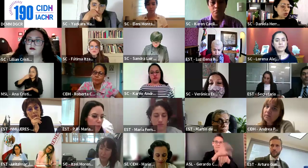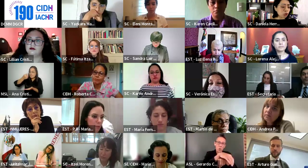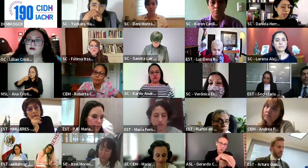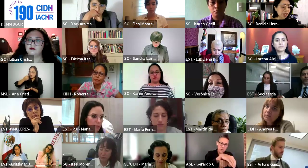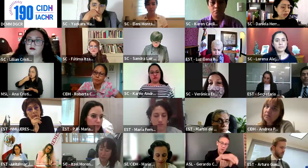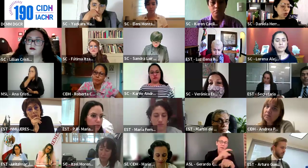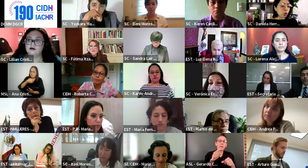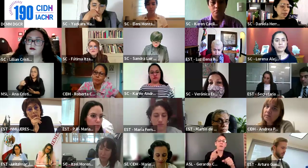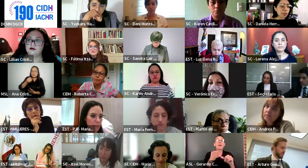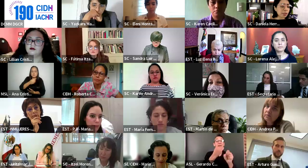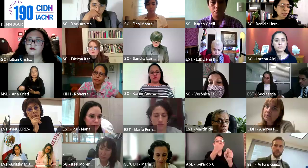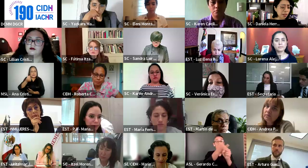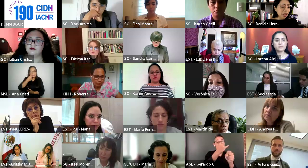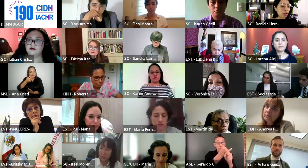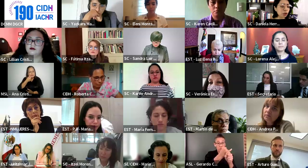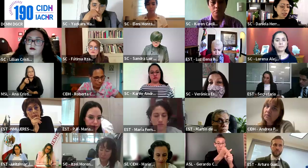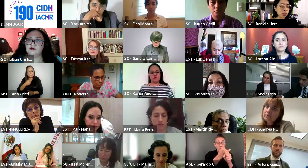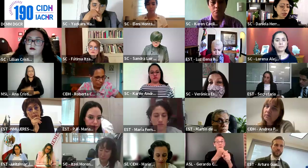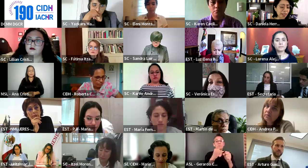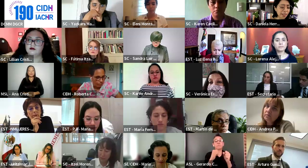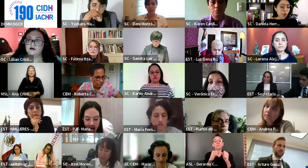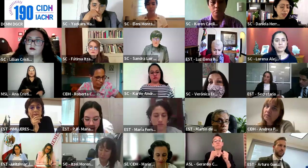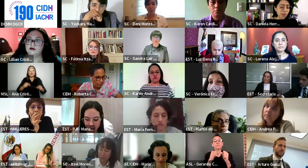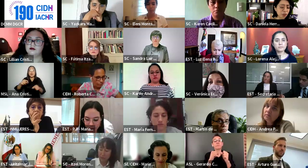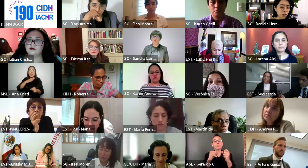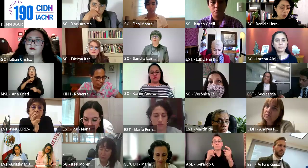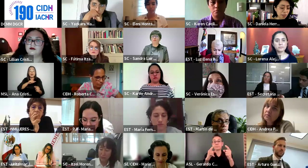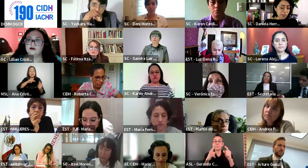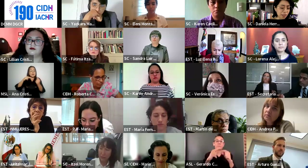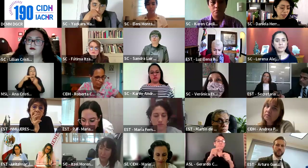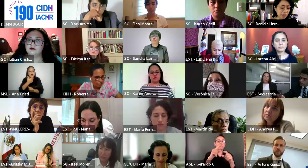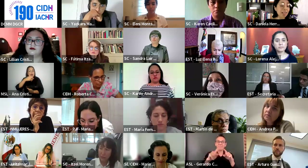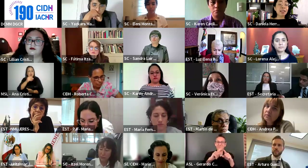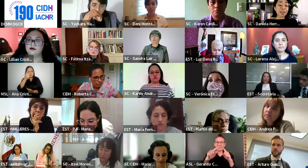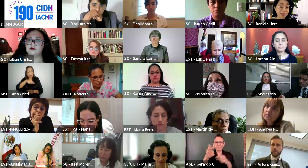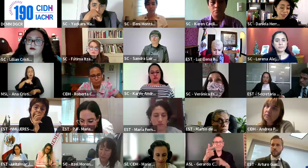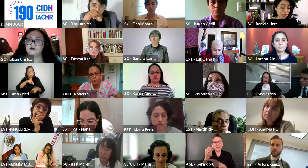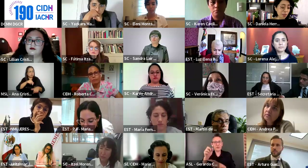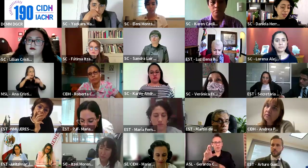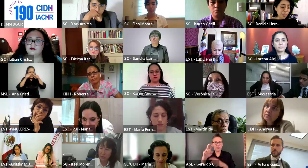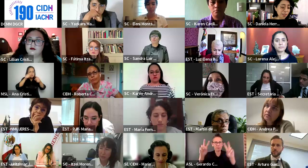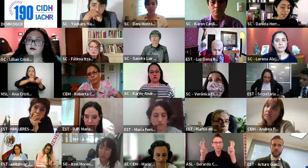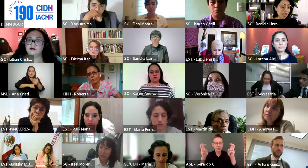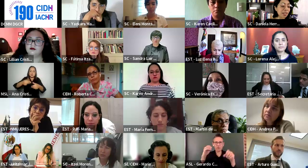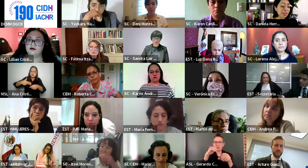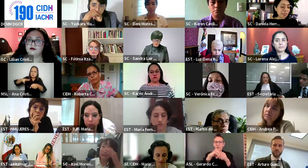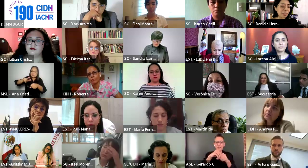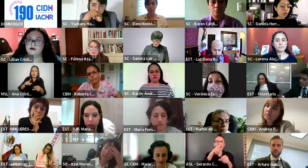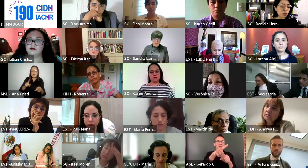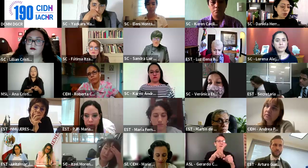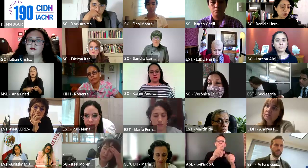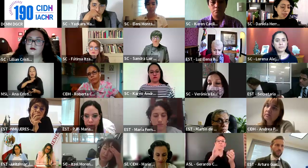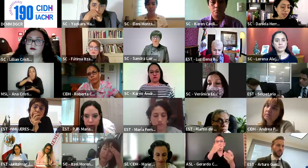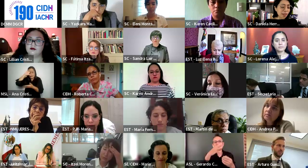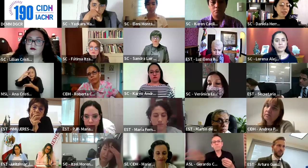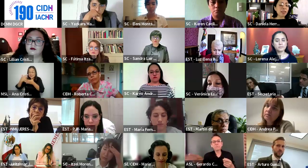la institucionalización coercitiva, los sesgos de género en la atención médica, las negligencias médicas, la